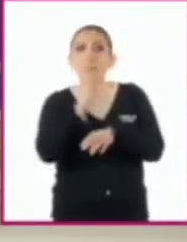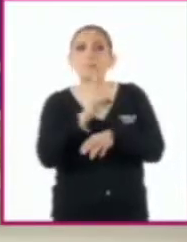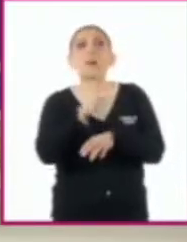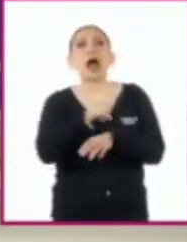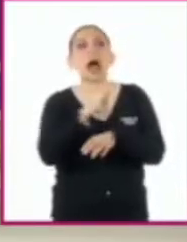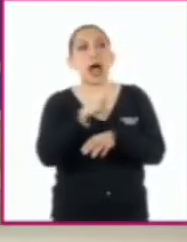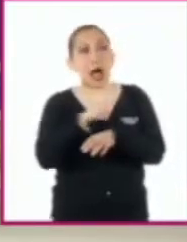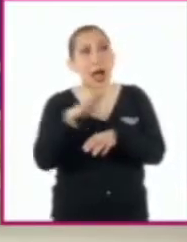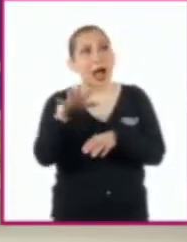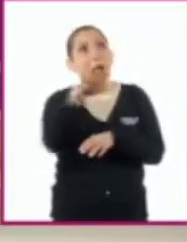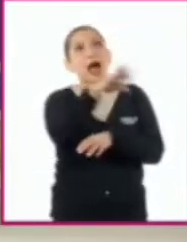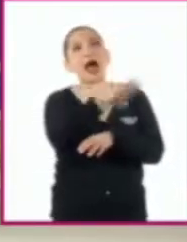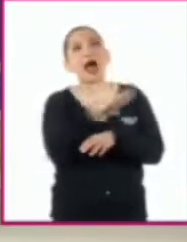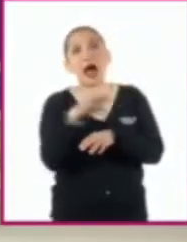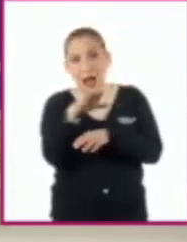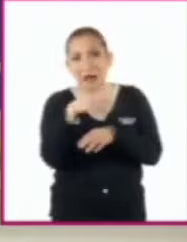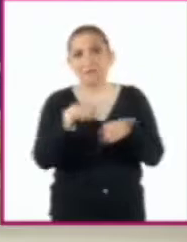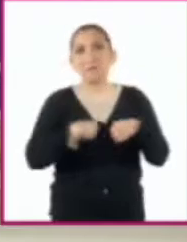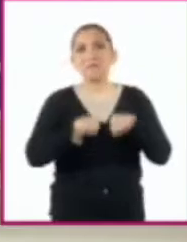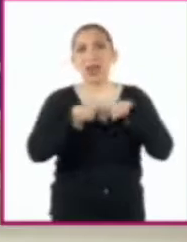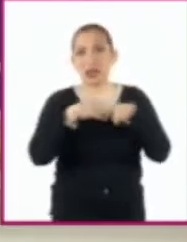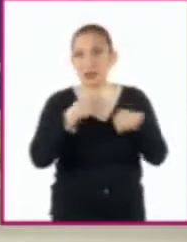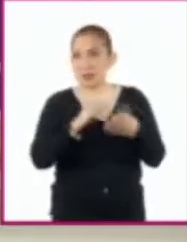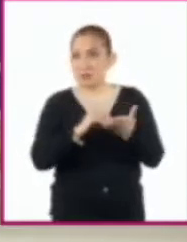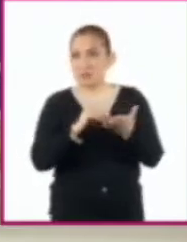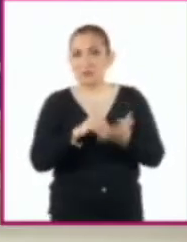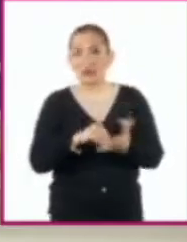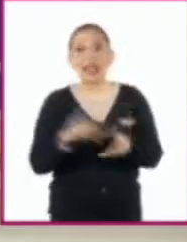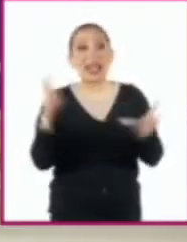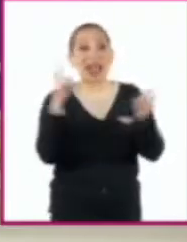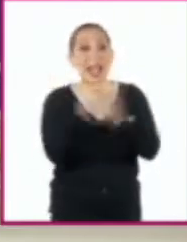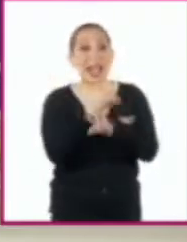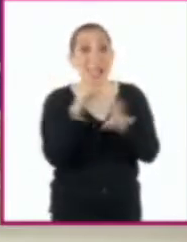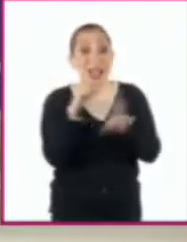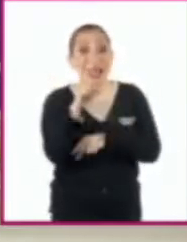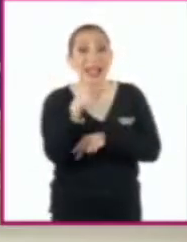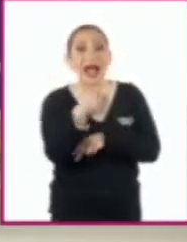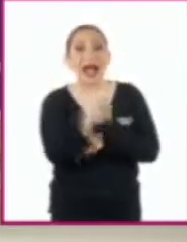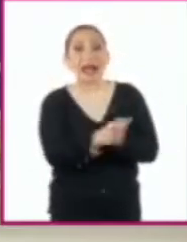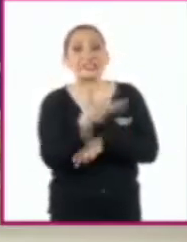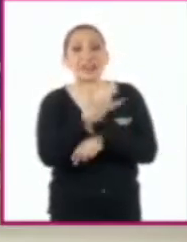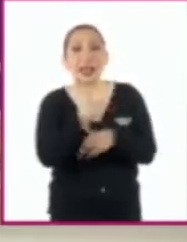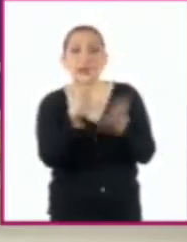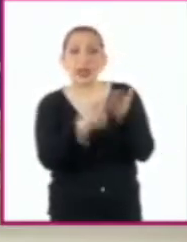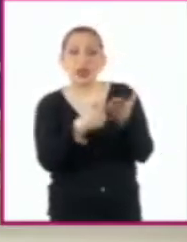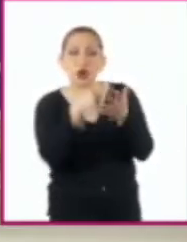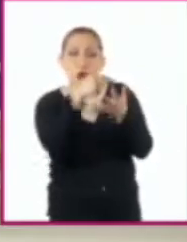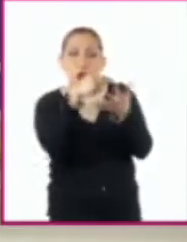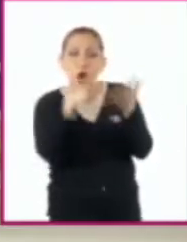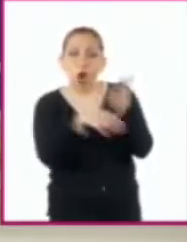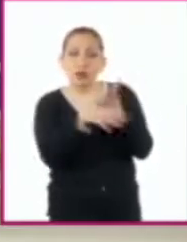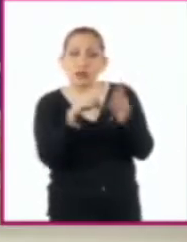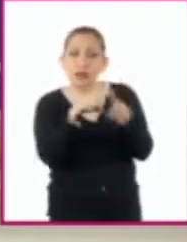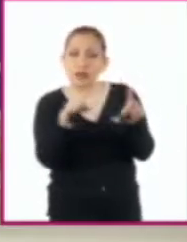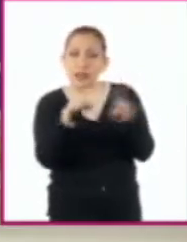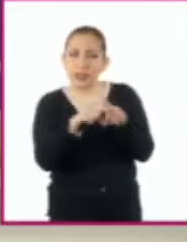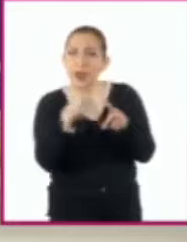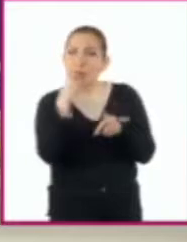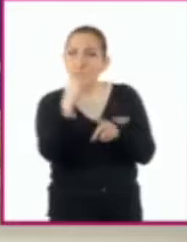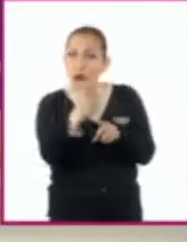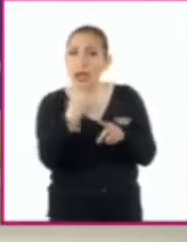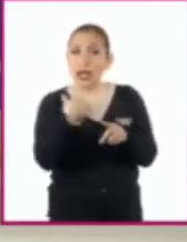demostrar que está presente en nuestro entorno. El aire es un gas compuesto que contiene sustancias, algunas de